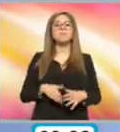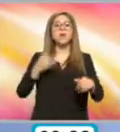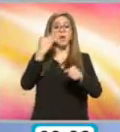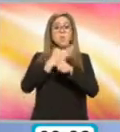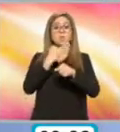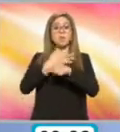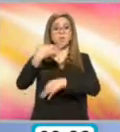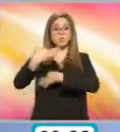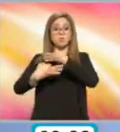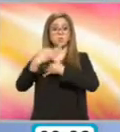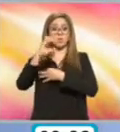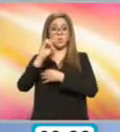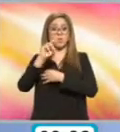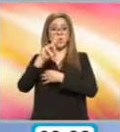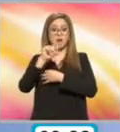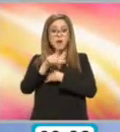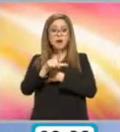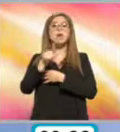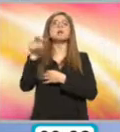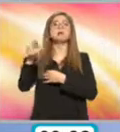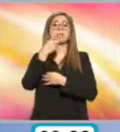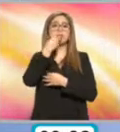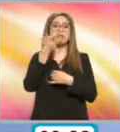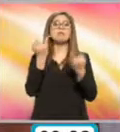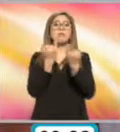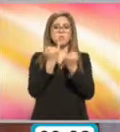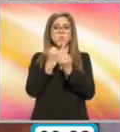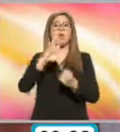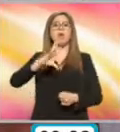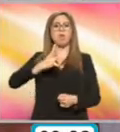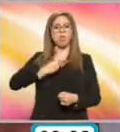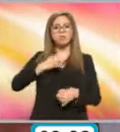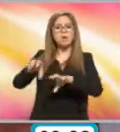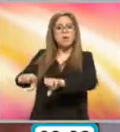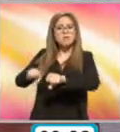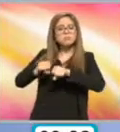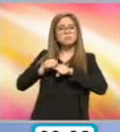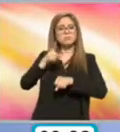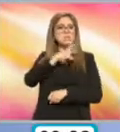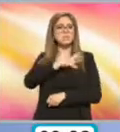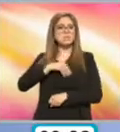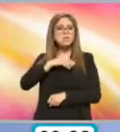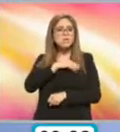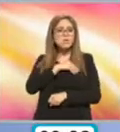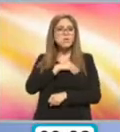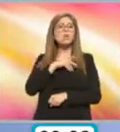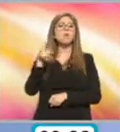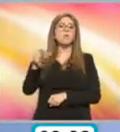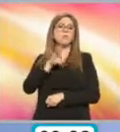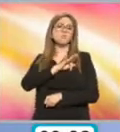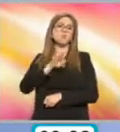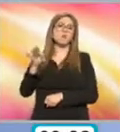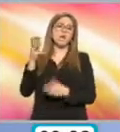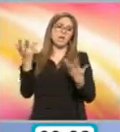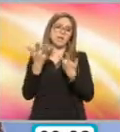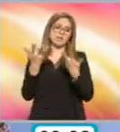que se pueden llevar a cabo los procesos de adopción nacional a través de estos